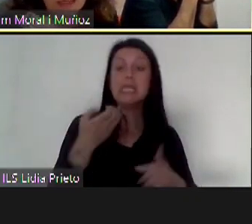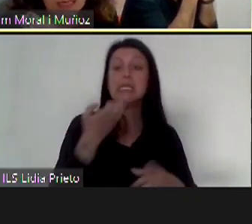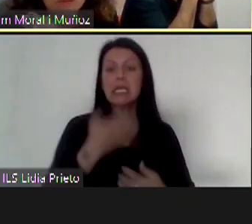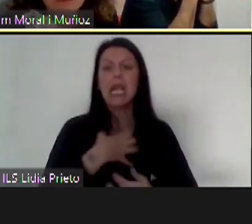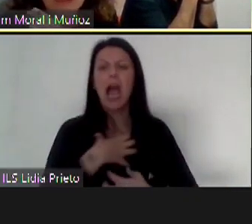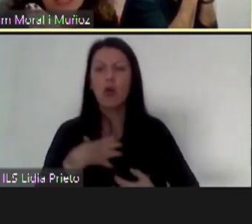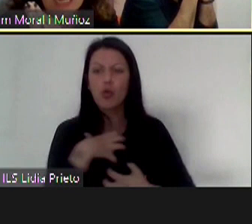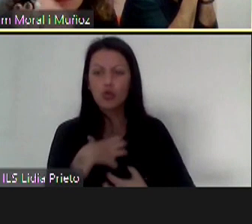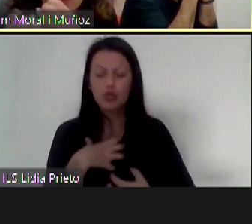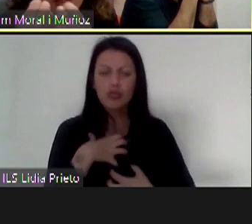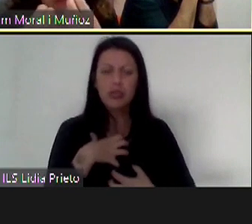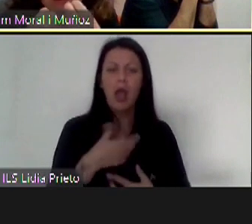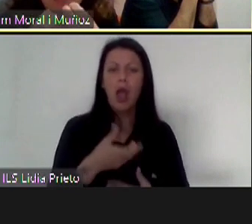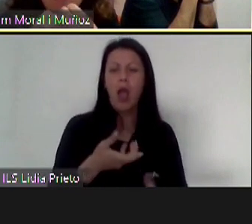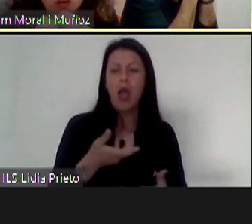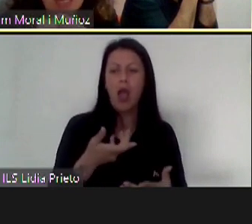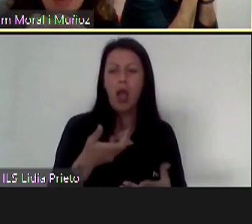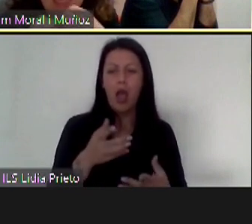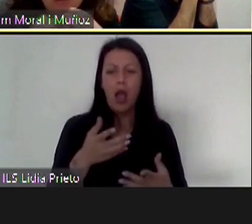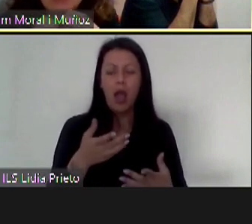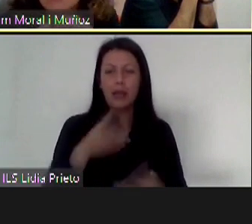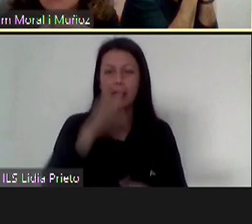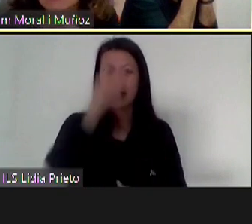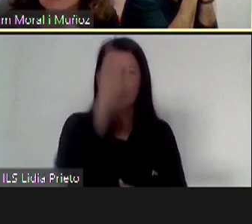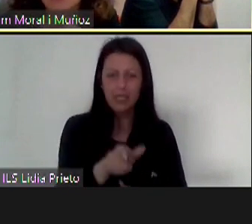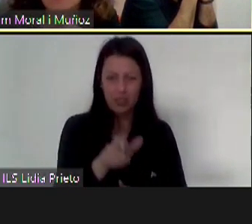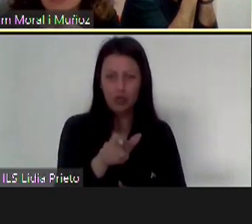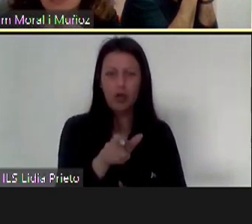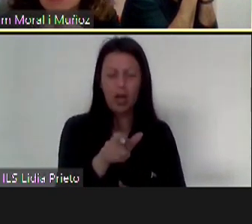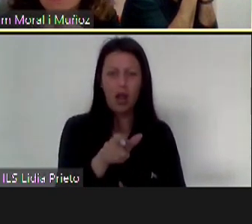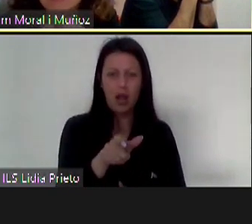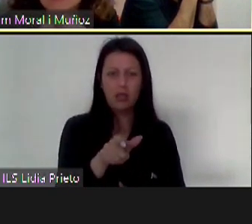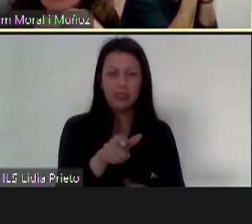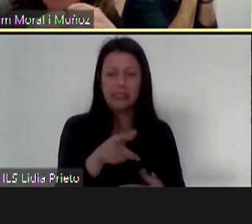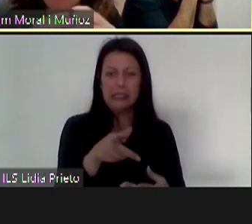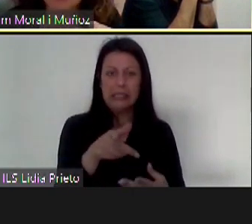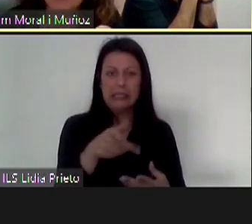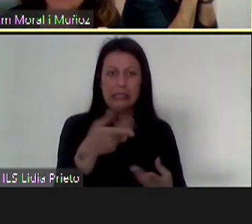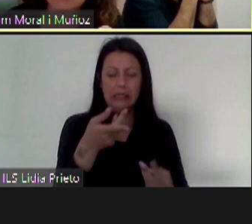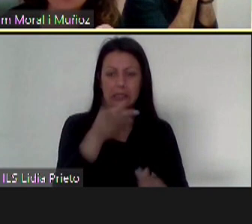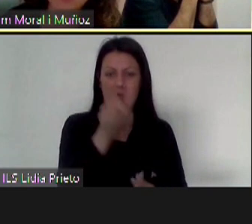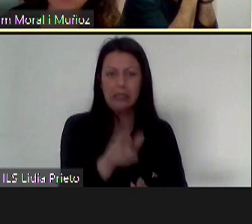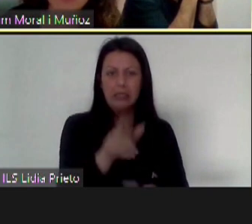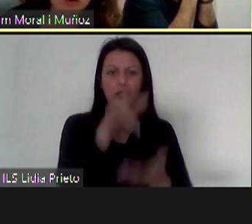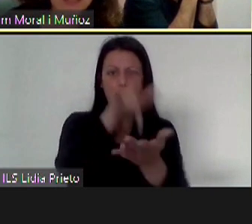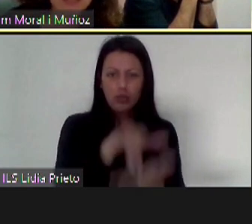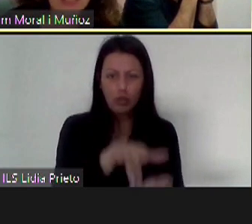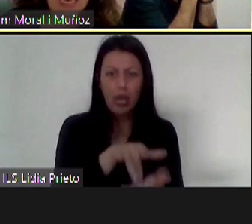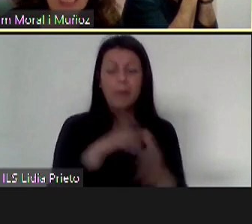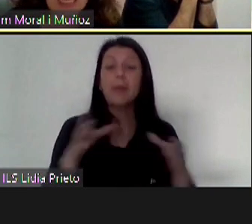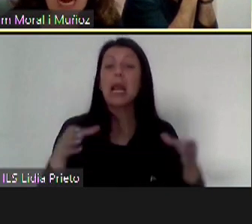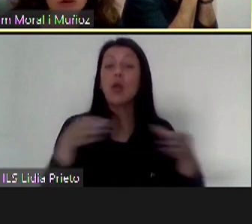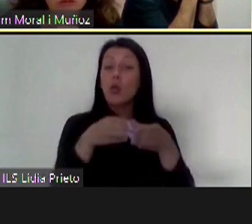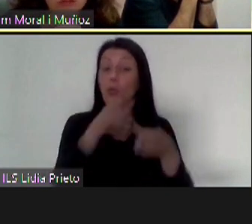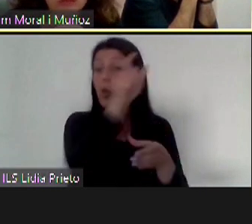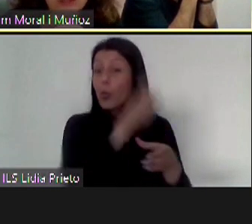dificultad que pueda vivir la persona en caso de la experimente. Pero para este grupo de personas,